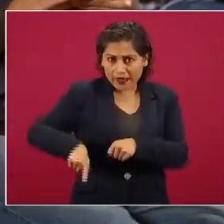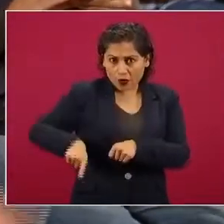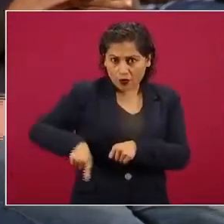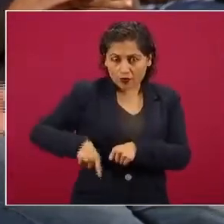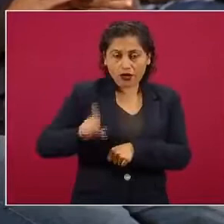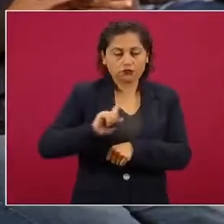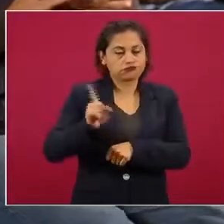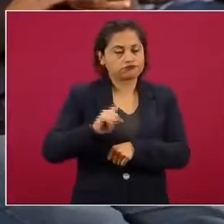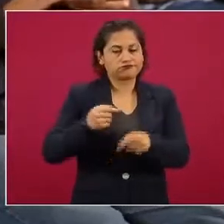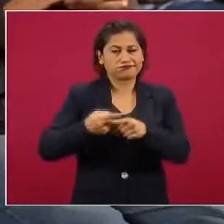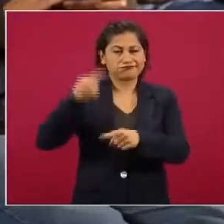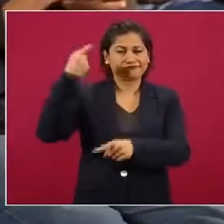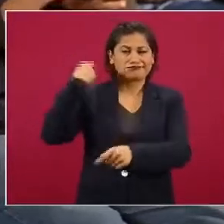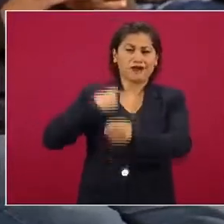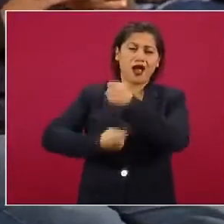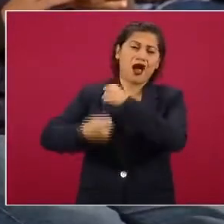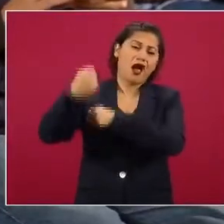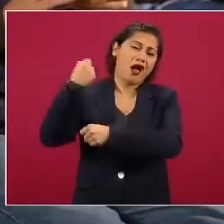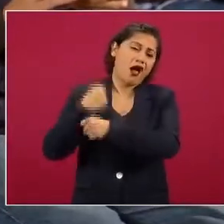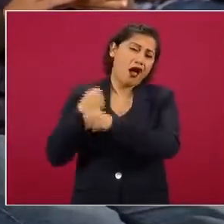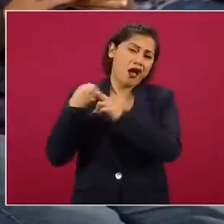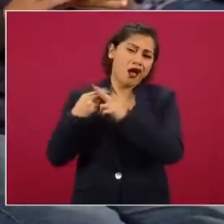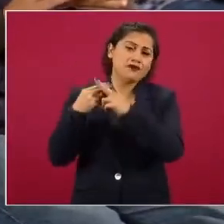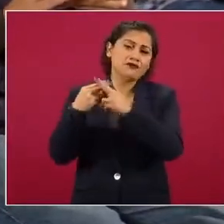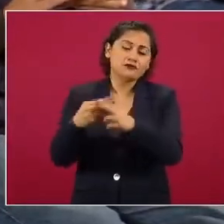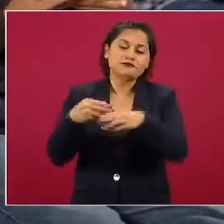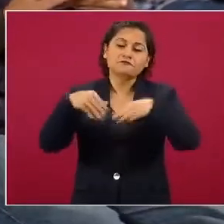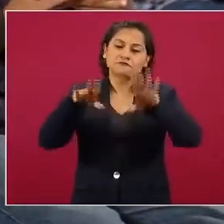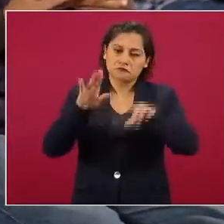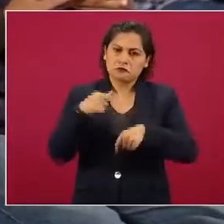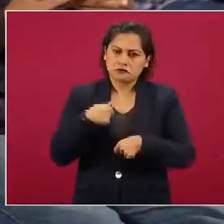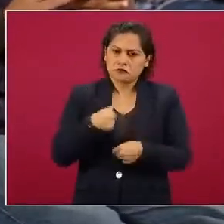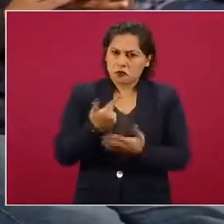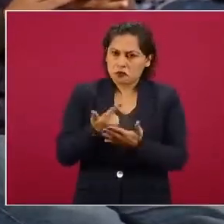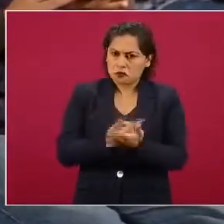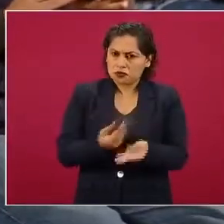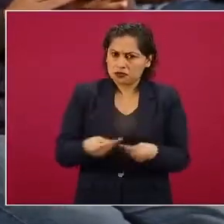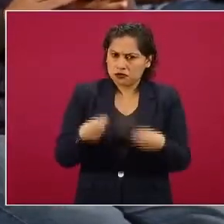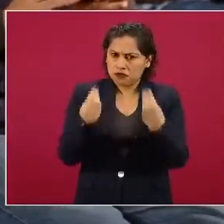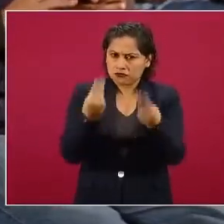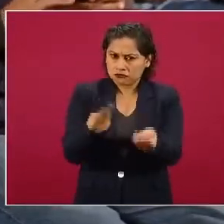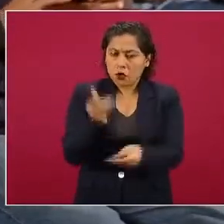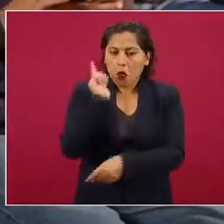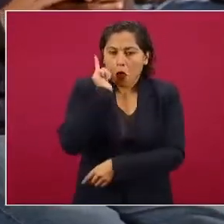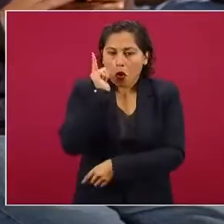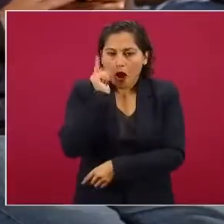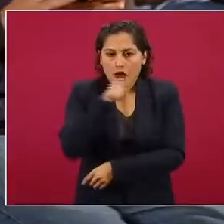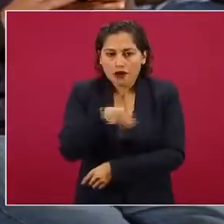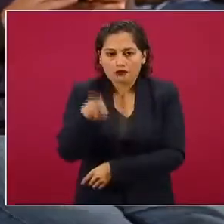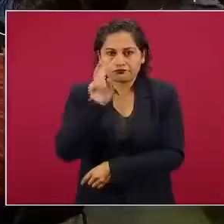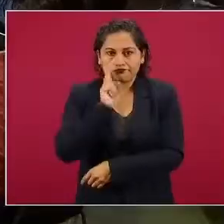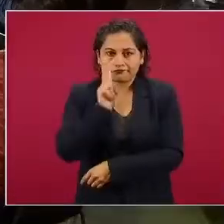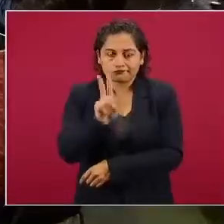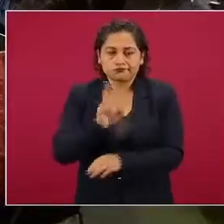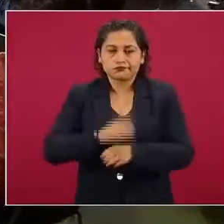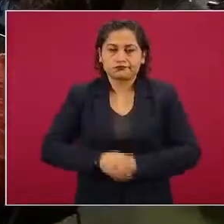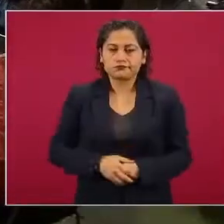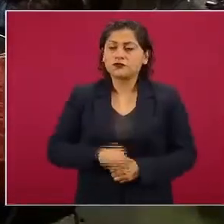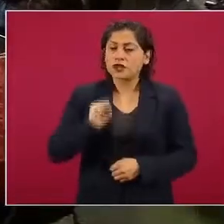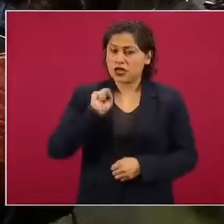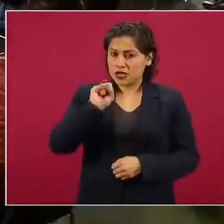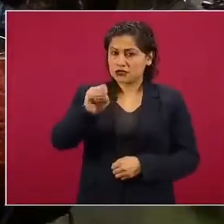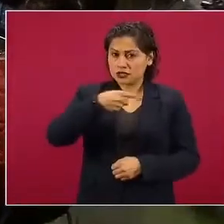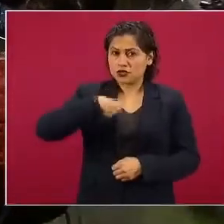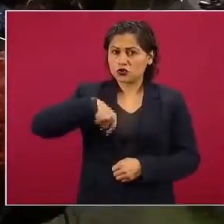llevan varios sexenios. Entonces yo creo que sí es muy bueno y con mucho gusto le entregamos esta lista al ingeniero nosotros Hernández. vamos a limpiar